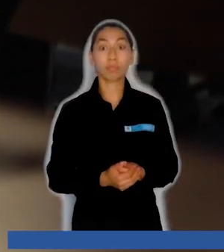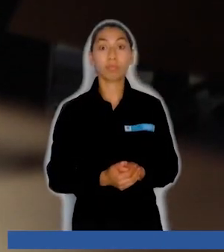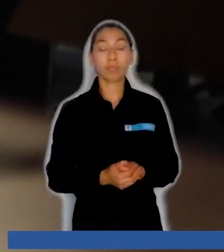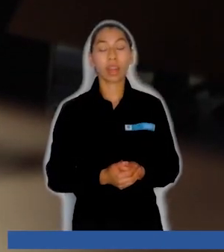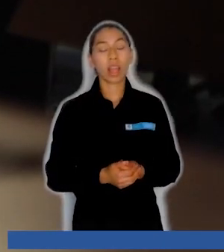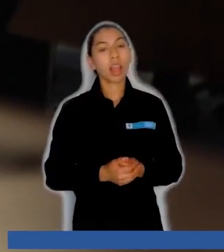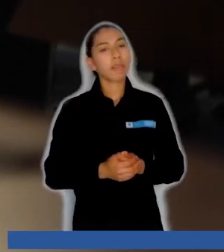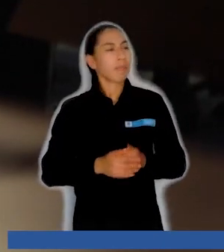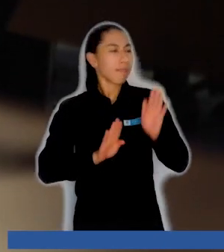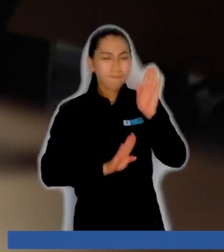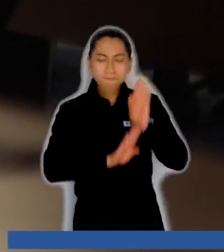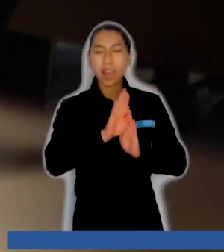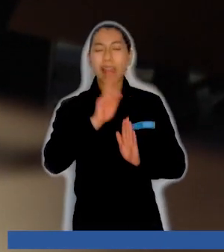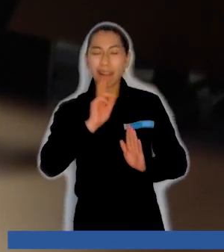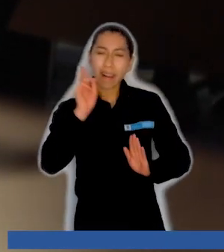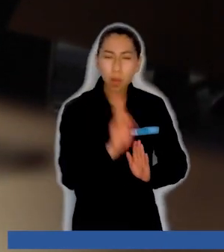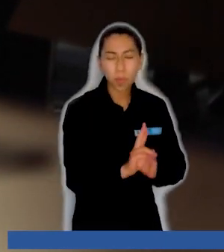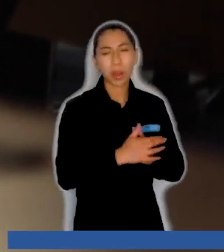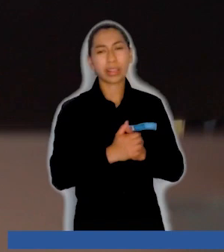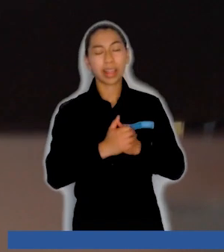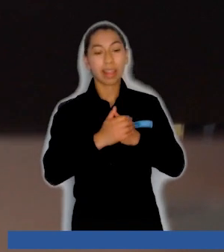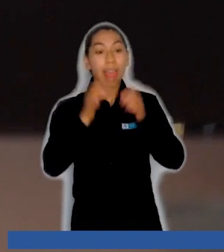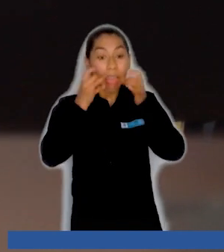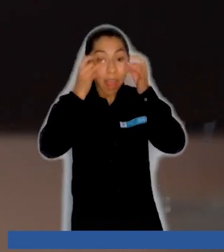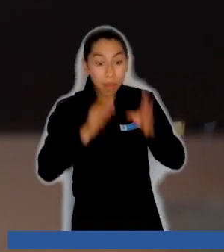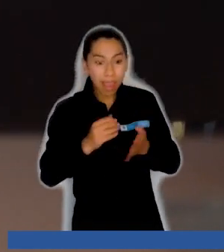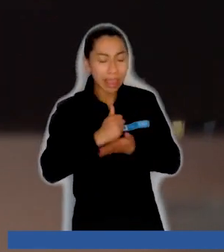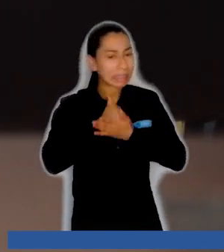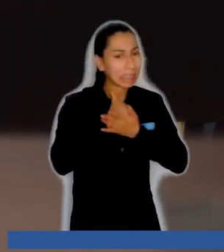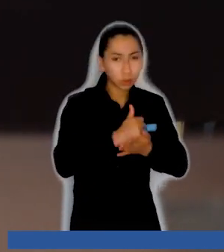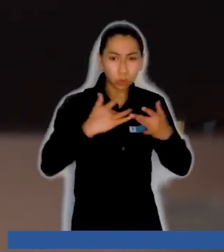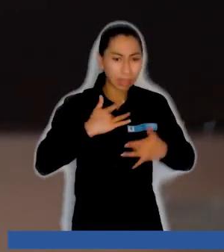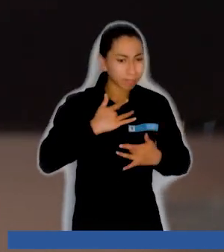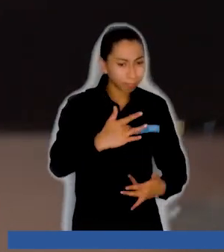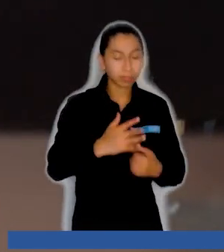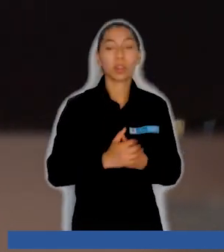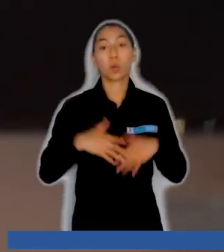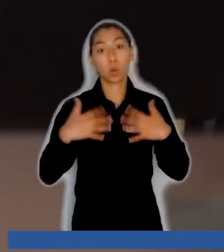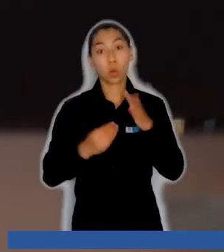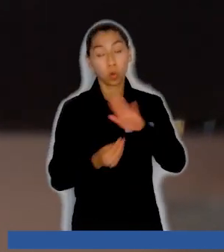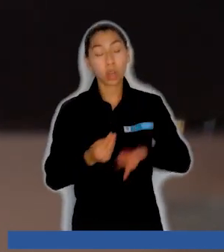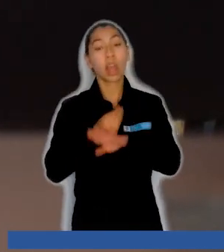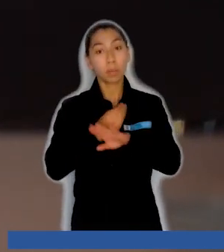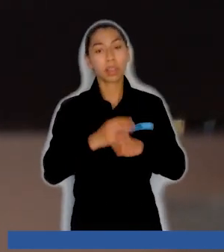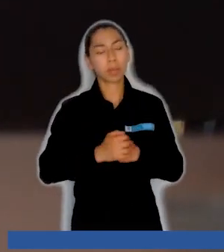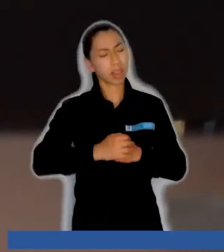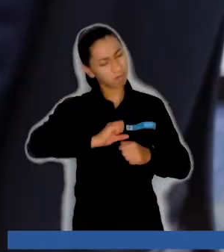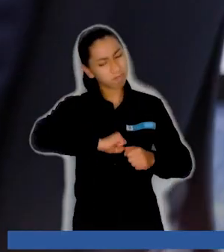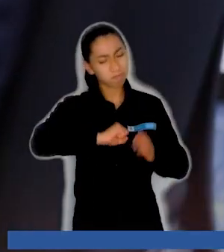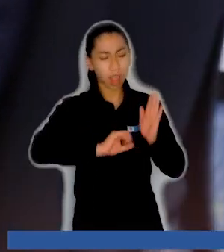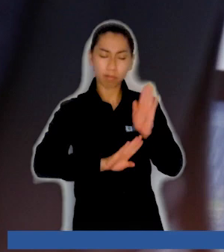Mejorar la preparación y respuesta ante las emergencias en Colombia es el proyecto con el que, con apoyo de la Cooperación Internacional, Unidad para las Víctimas busca